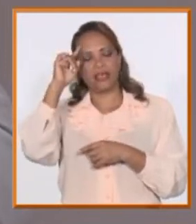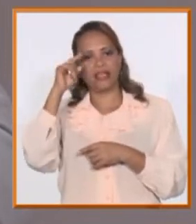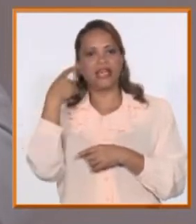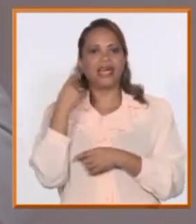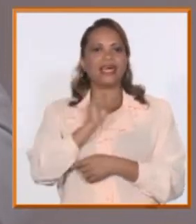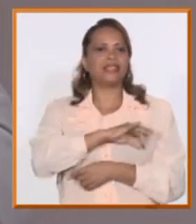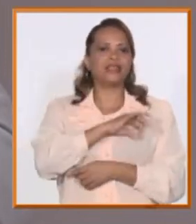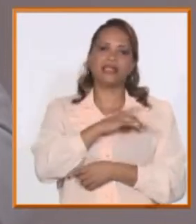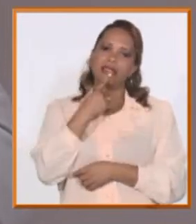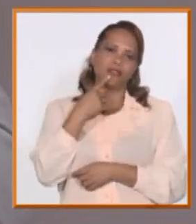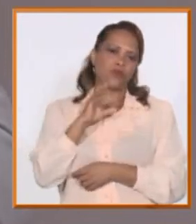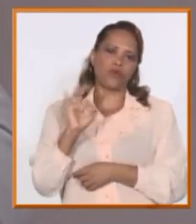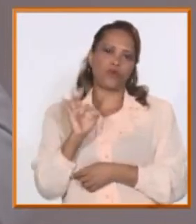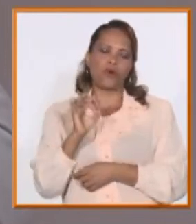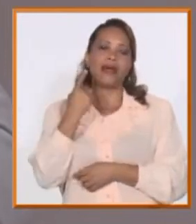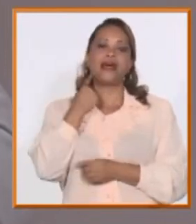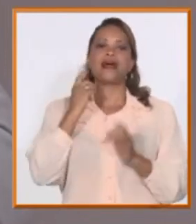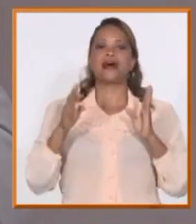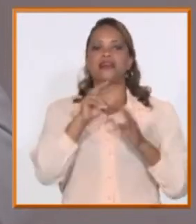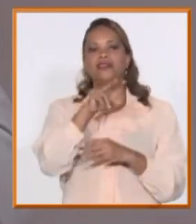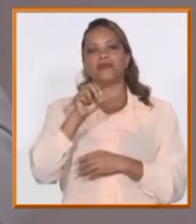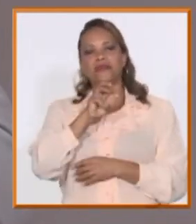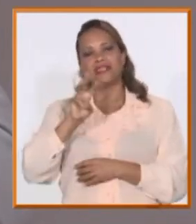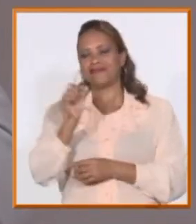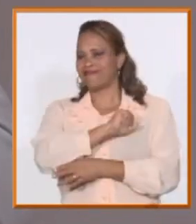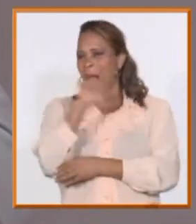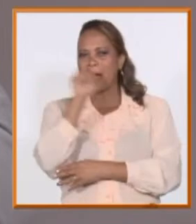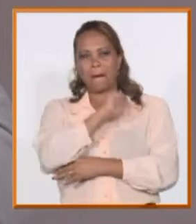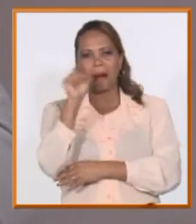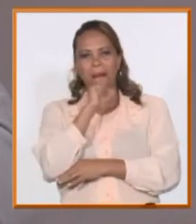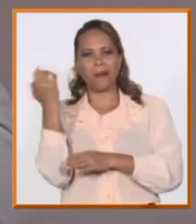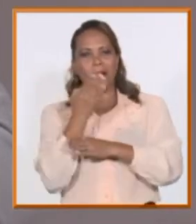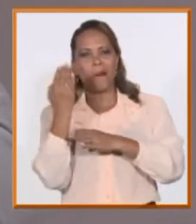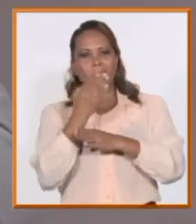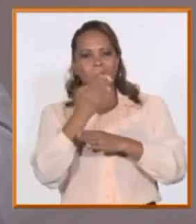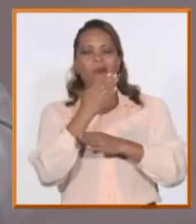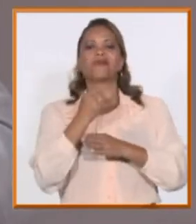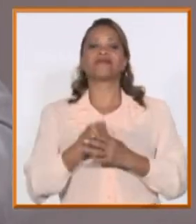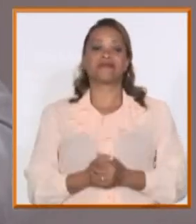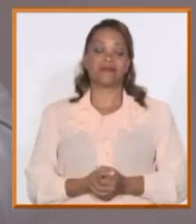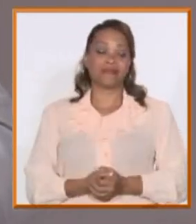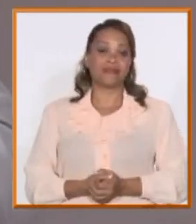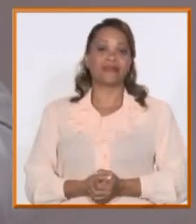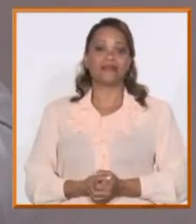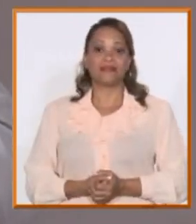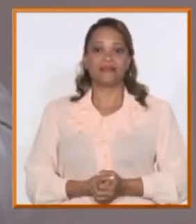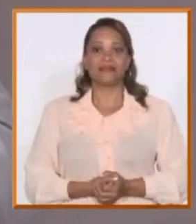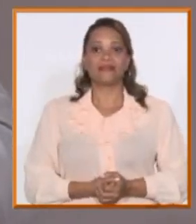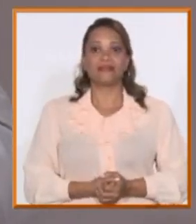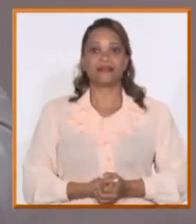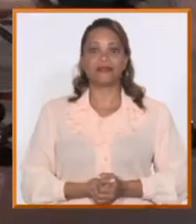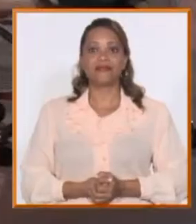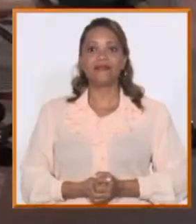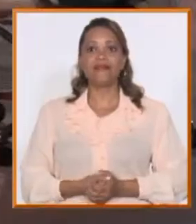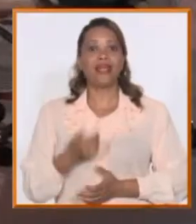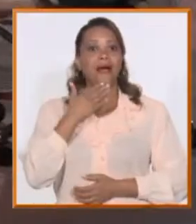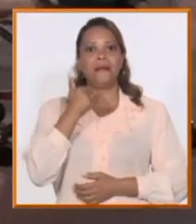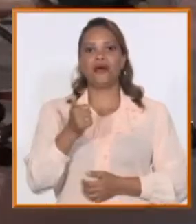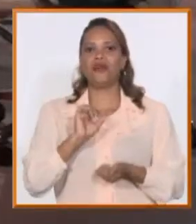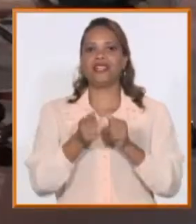año 2023. Récord nacional, arrasó en los Juegos Centroamericanos. Una de las aspirantes a estar entre los 10 atletas del año.